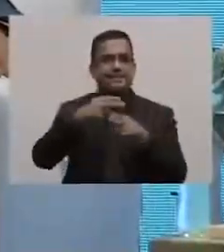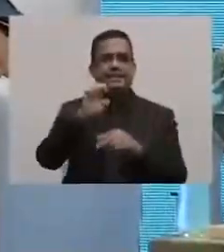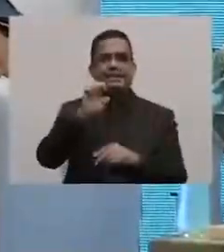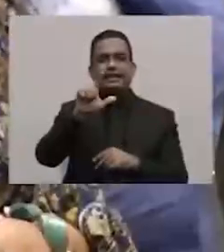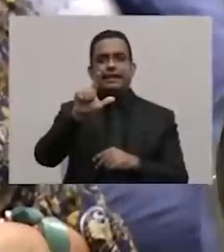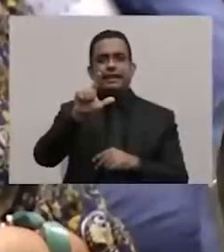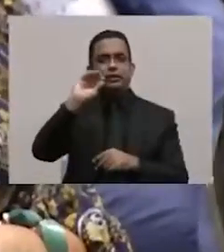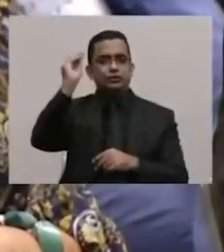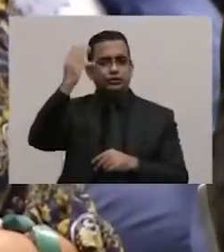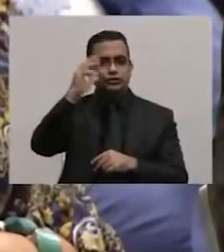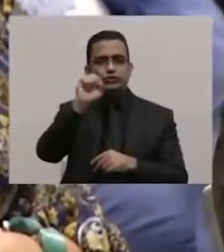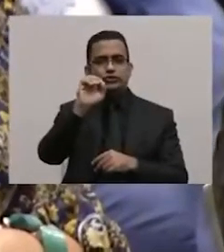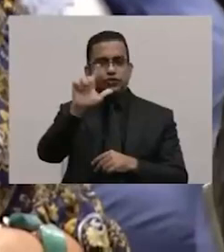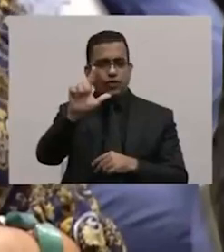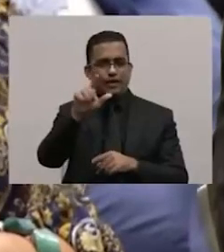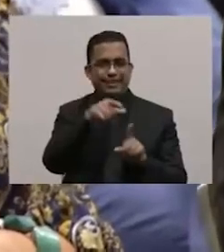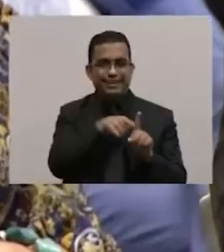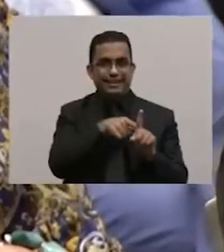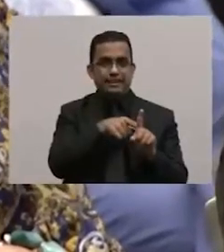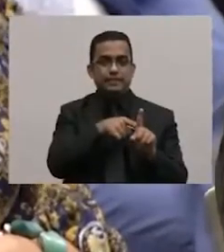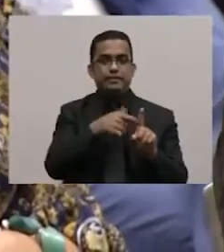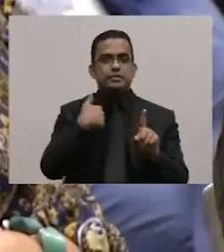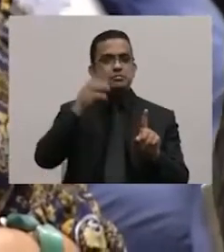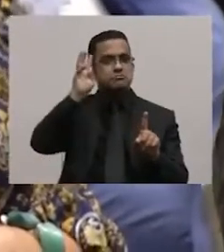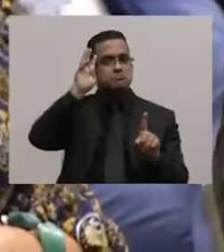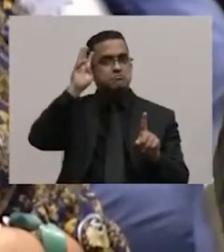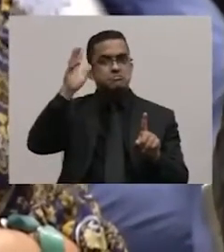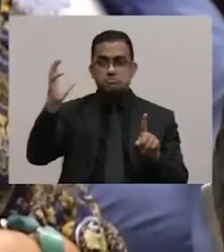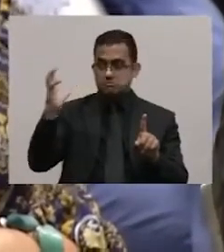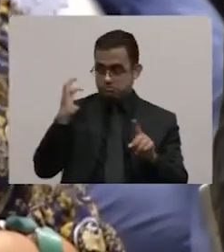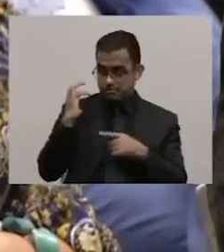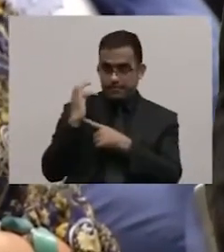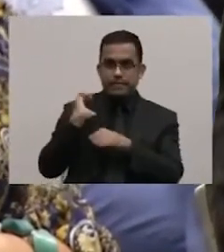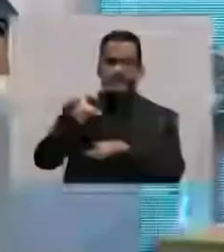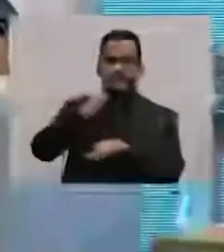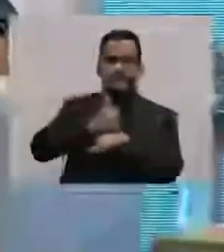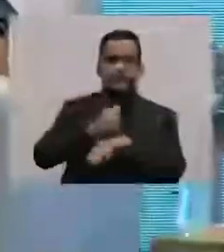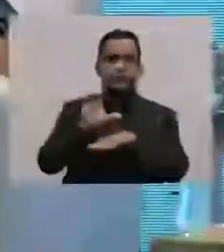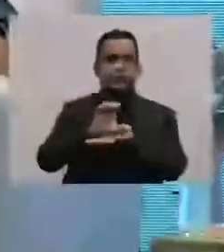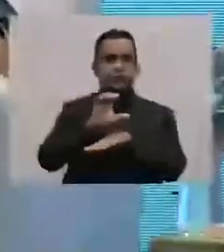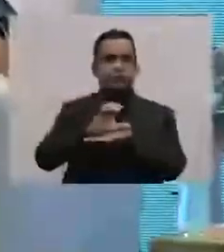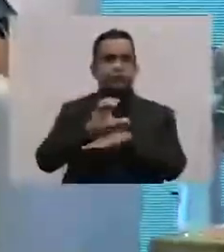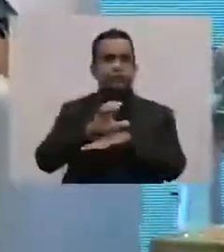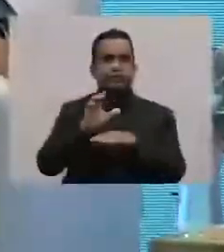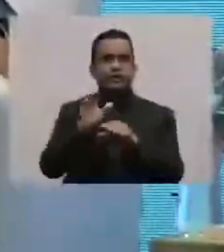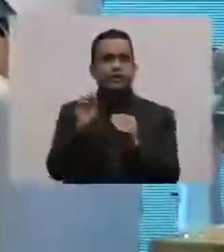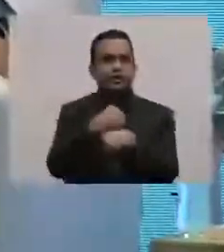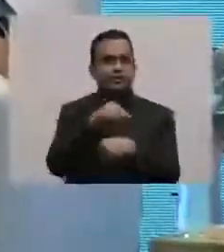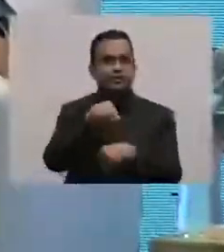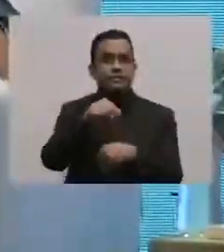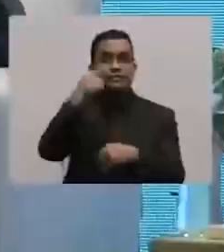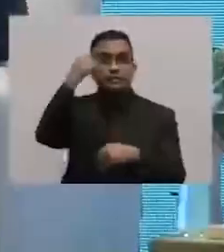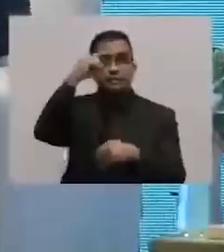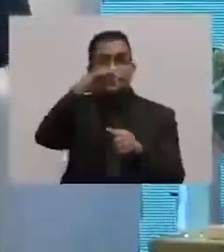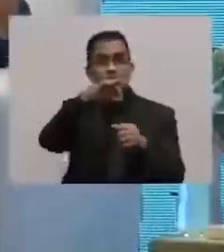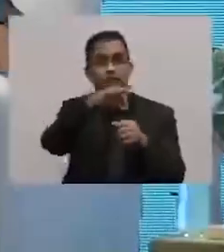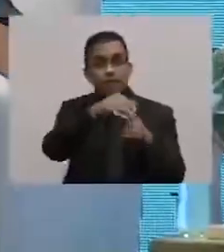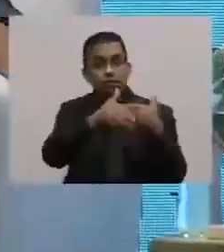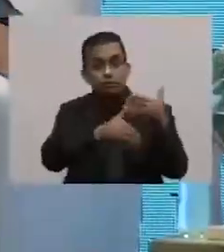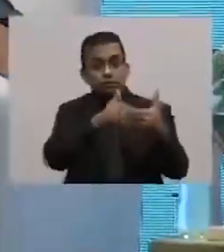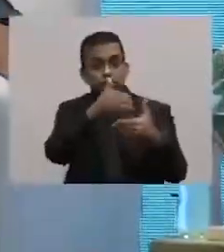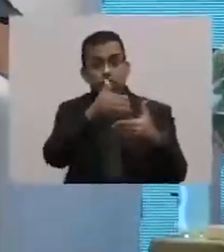se me encargó establecer un centro de cómputo por el temor al fraude electoral en la